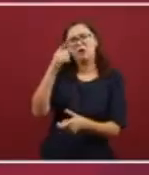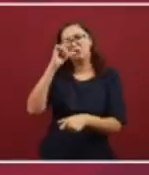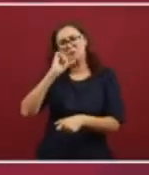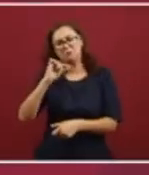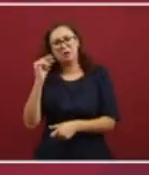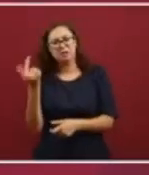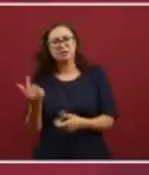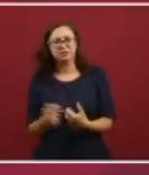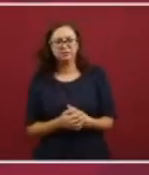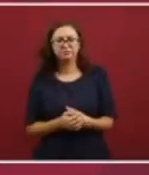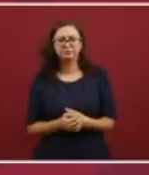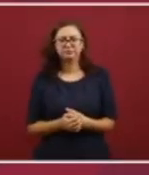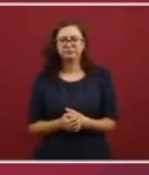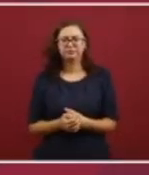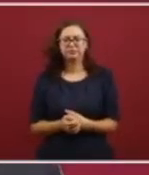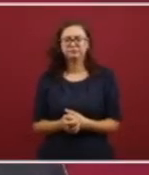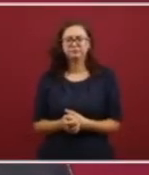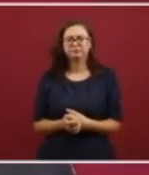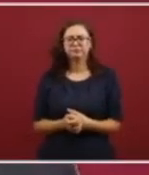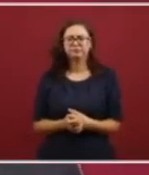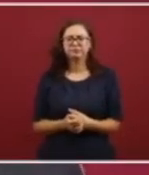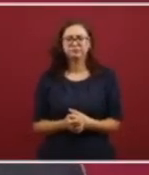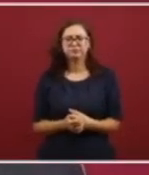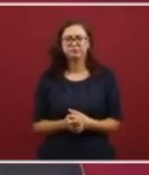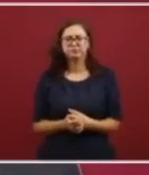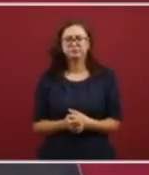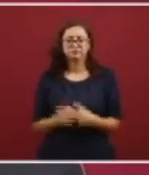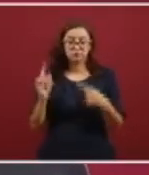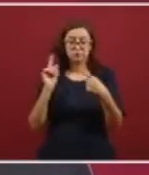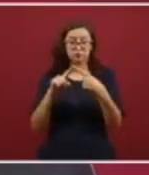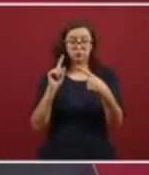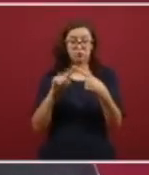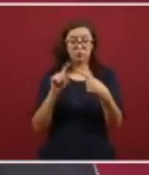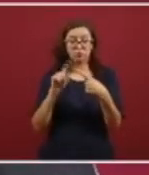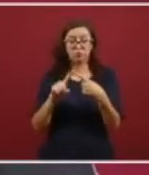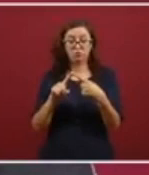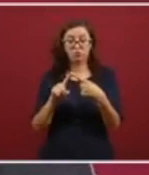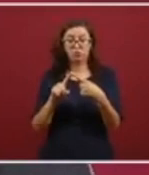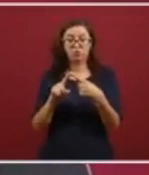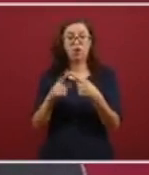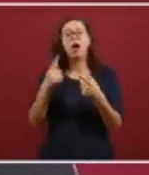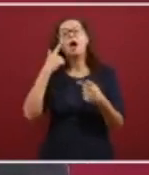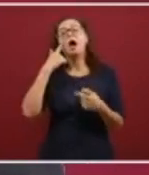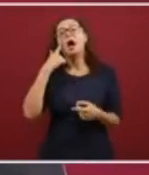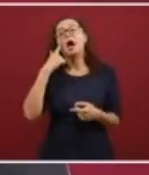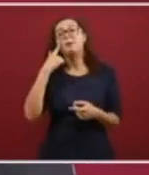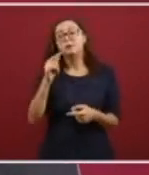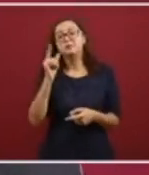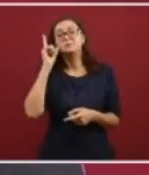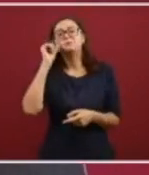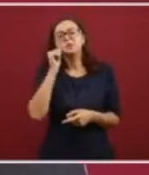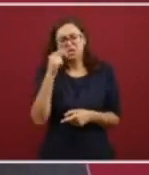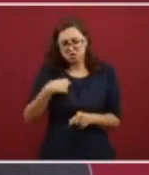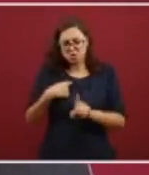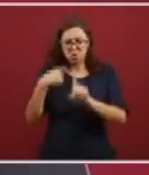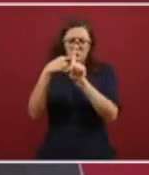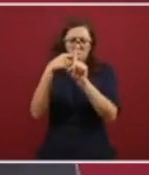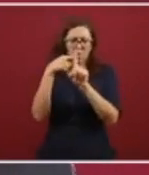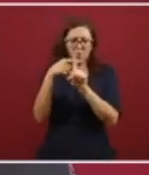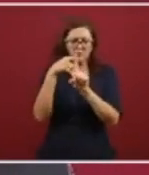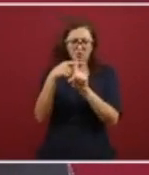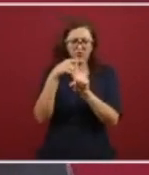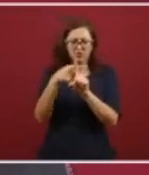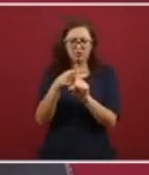lo primero que hay que esperarnos a la reunión de mañana. Yo estoy optimista.